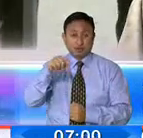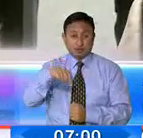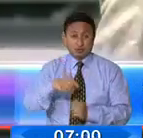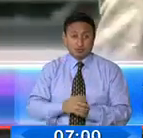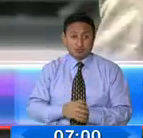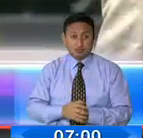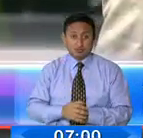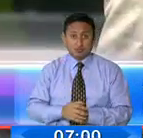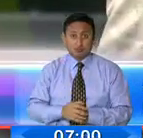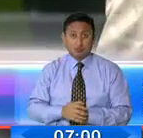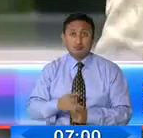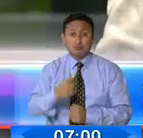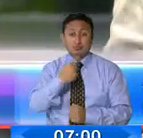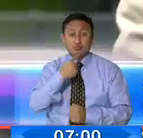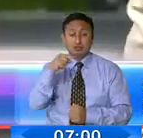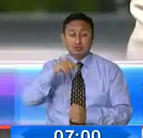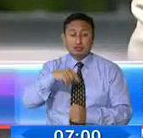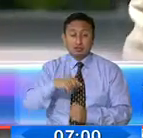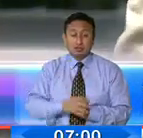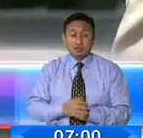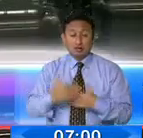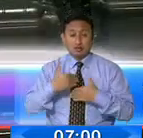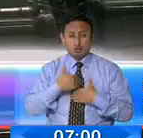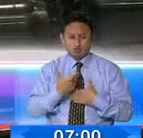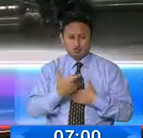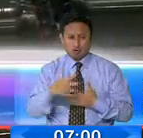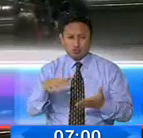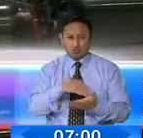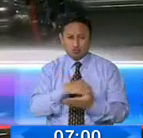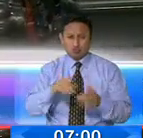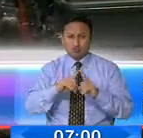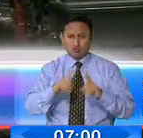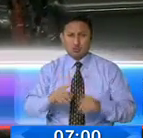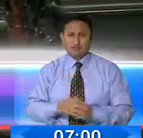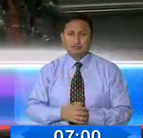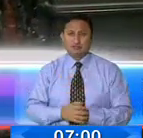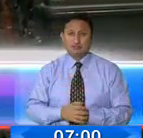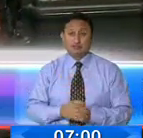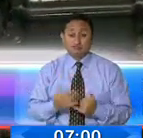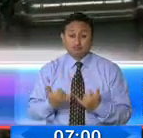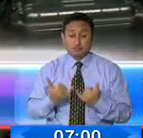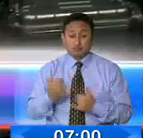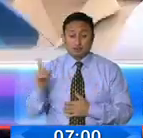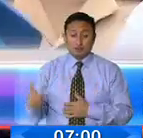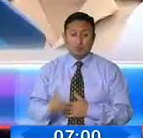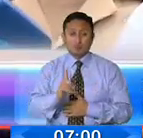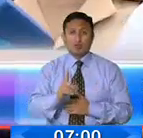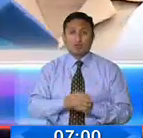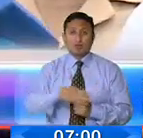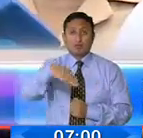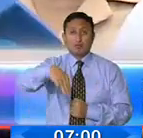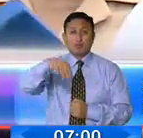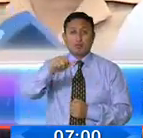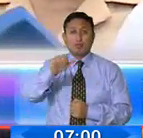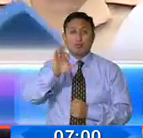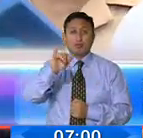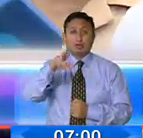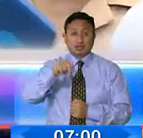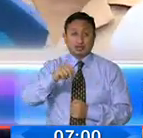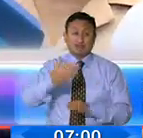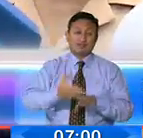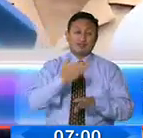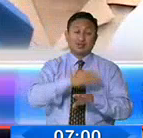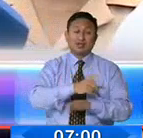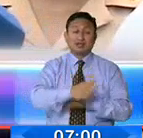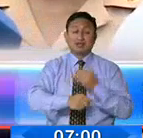Estado ante lo que dijo, cuestionamientos que ha recibido desde diversos sectores, y ahora el que ocupa el cargo es Gabriel Martínez, quien fue ministro